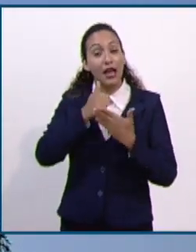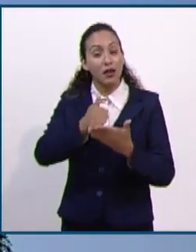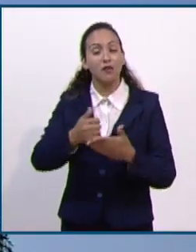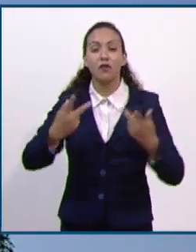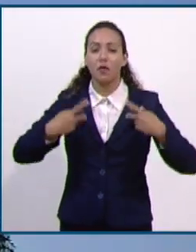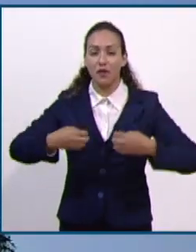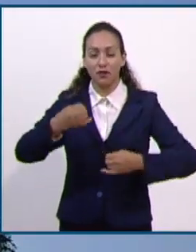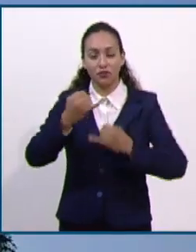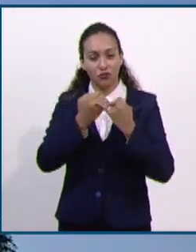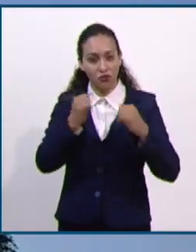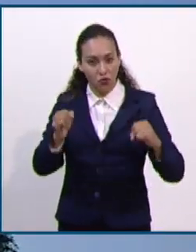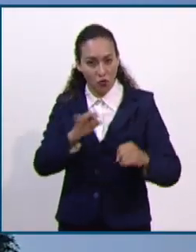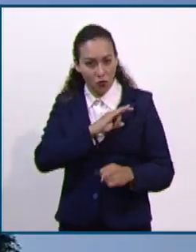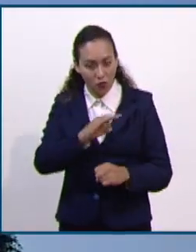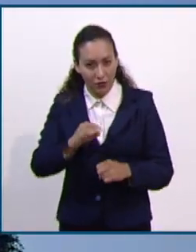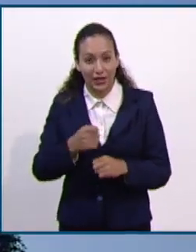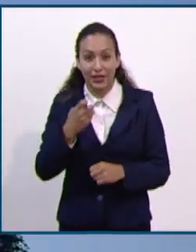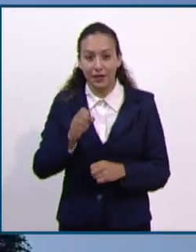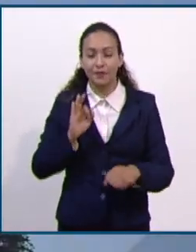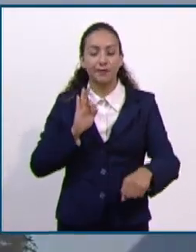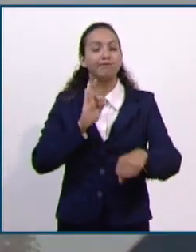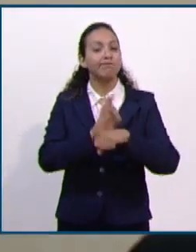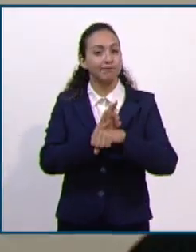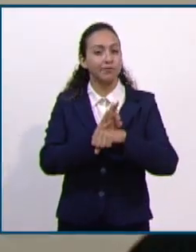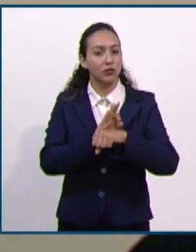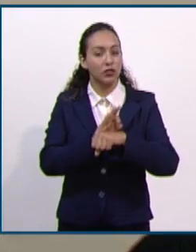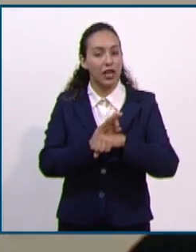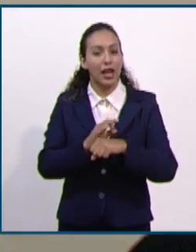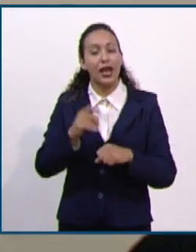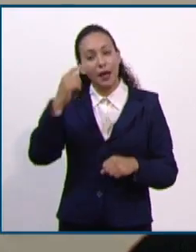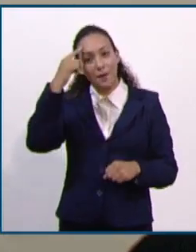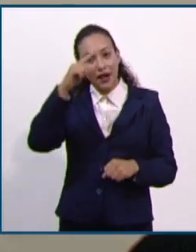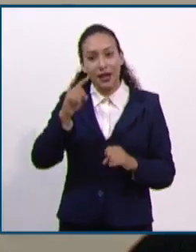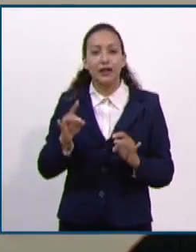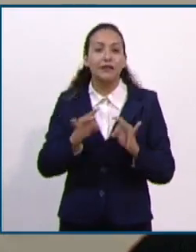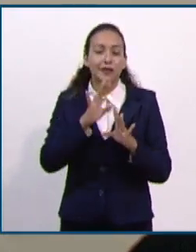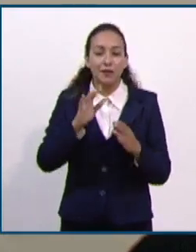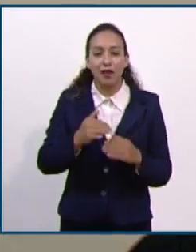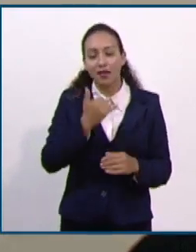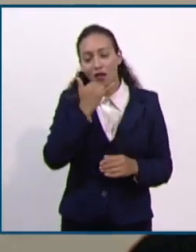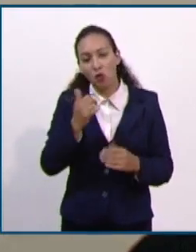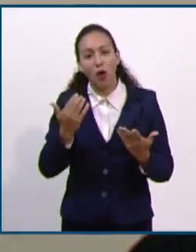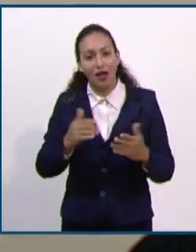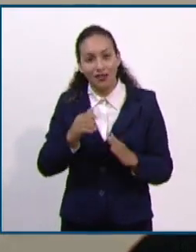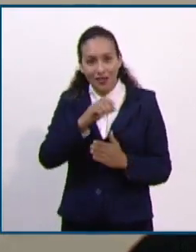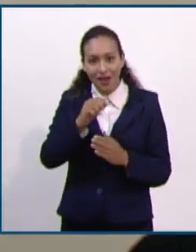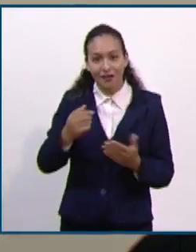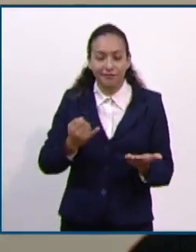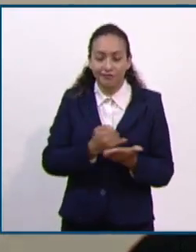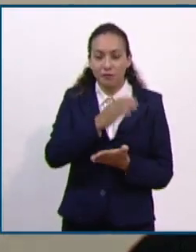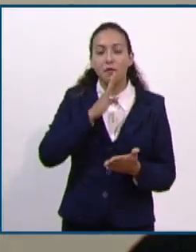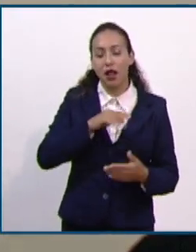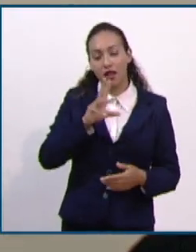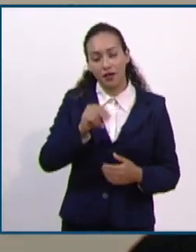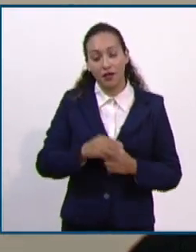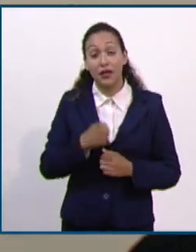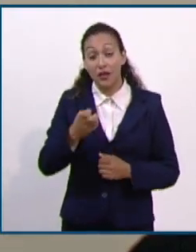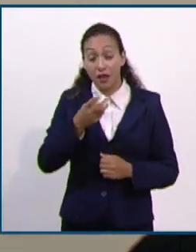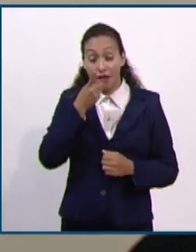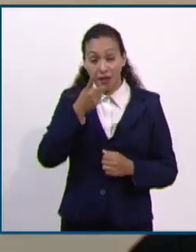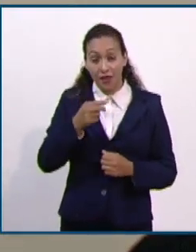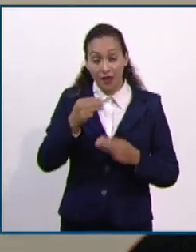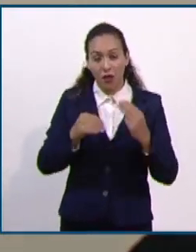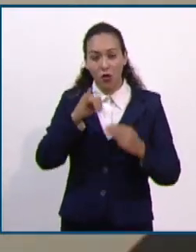independencia judicial para protegerlas contra injerencias indebidas. Así lo señaló el ministro Juan Luis González